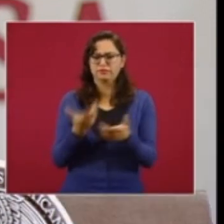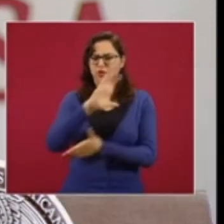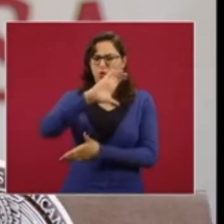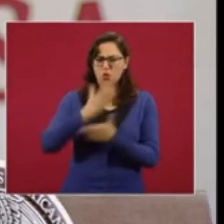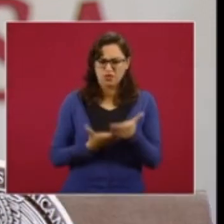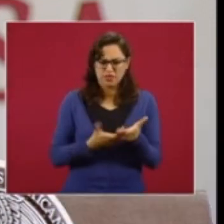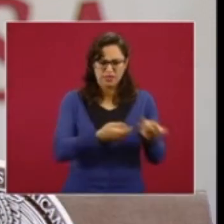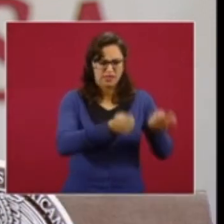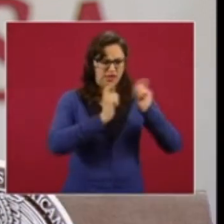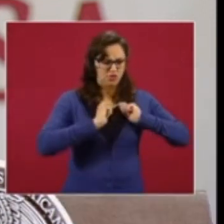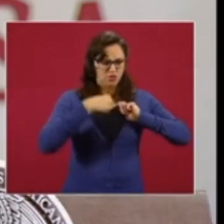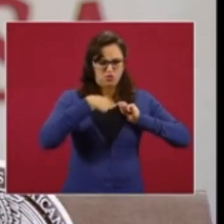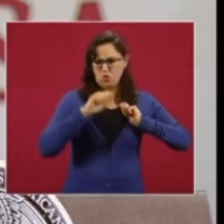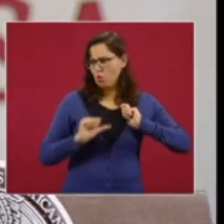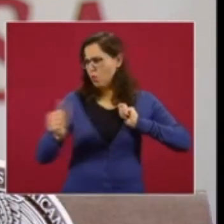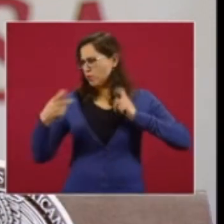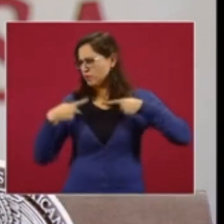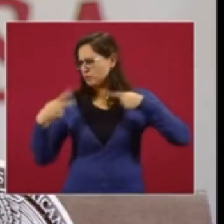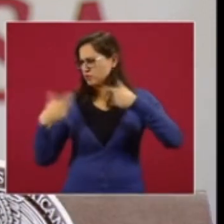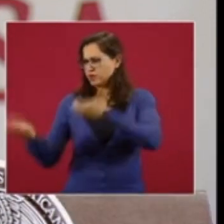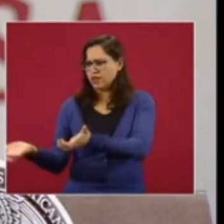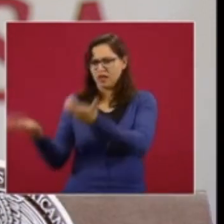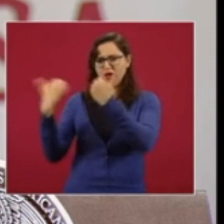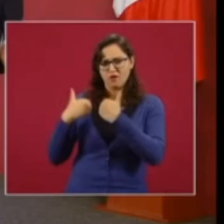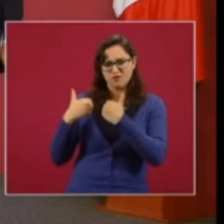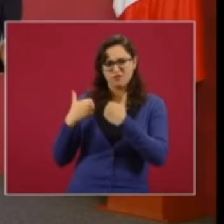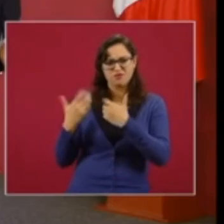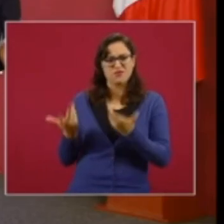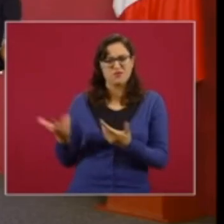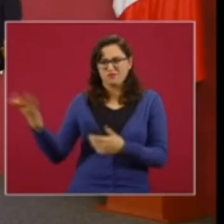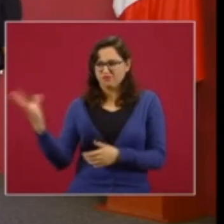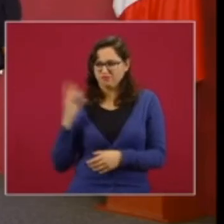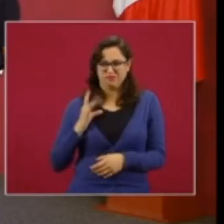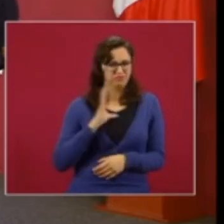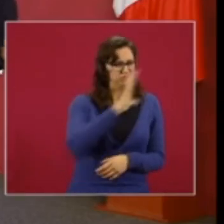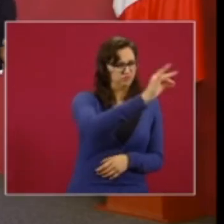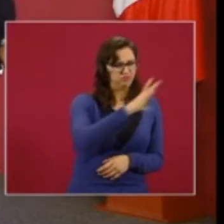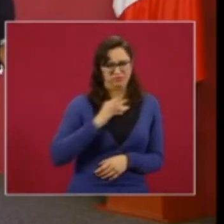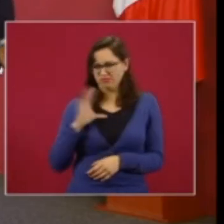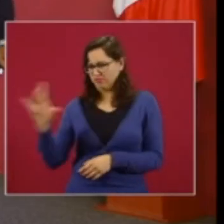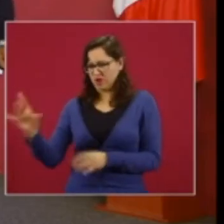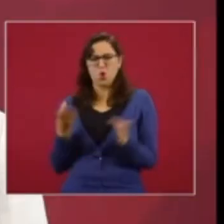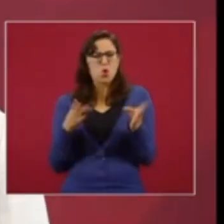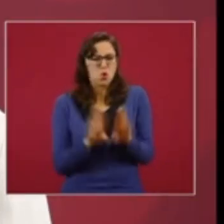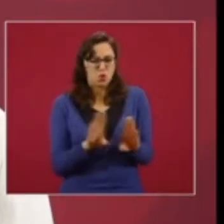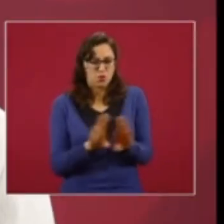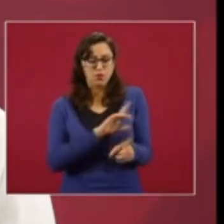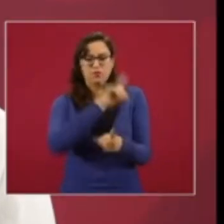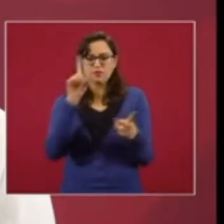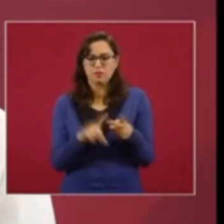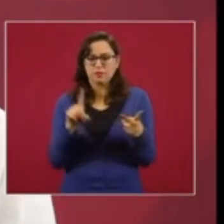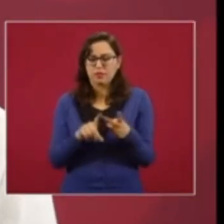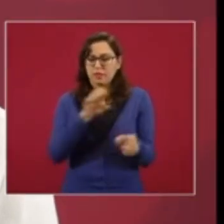la segunda son los servicios especializados y obras especializadas y la tercera son